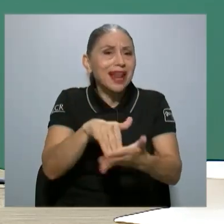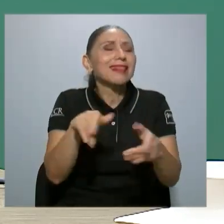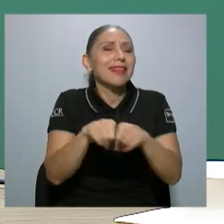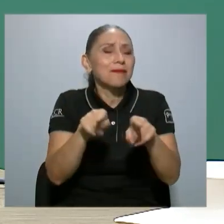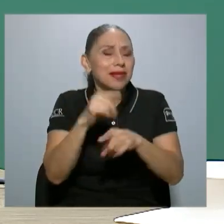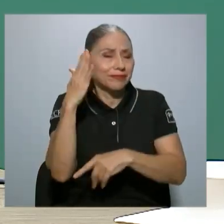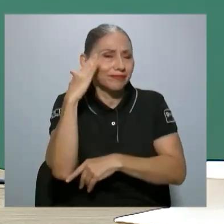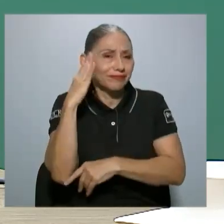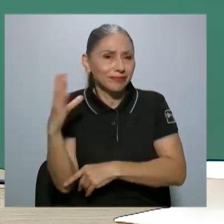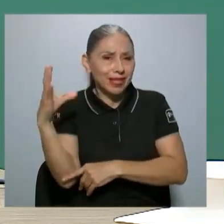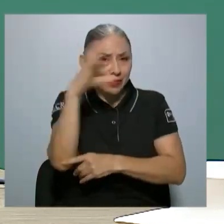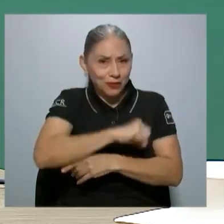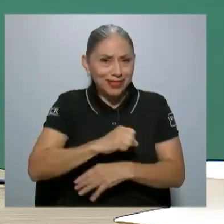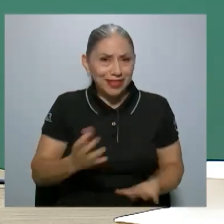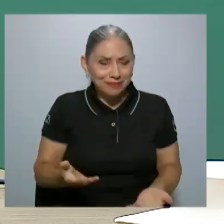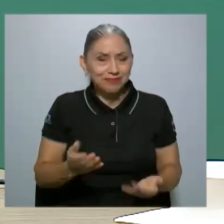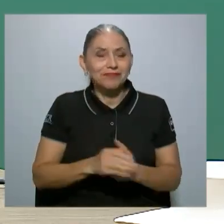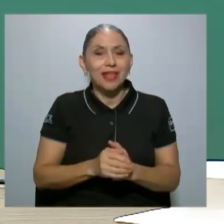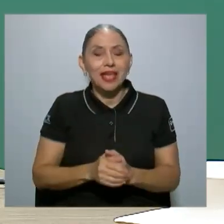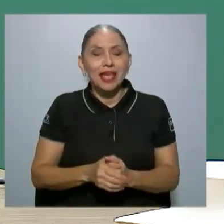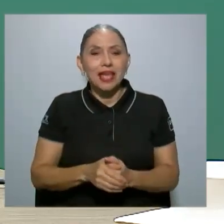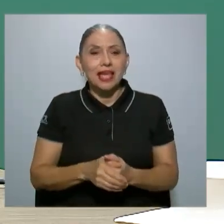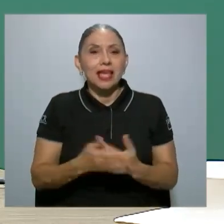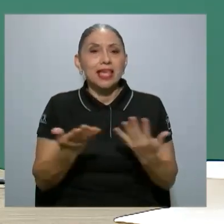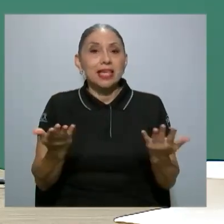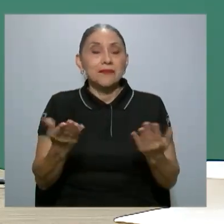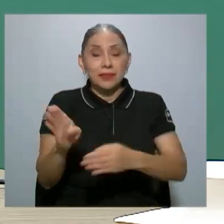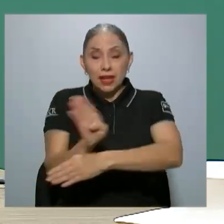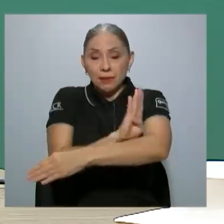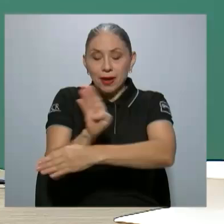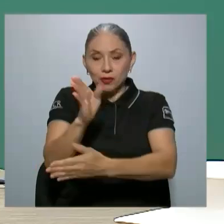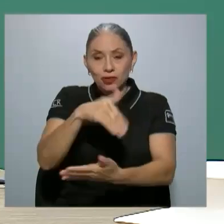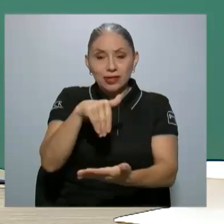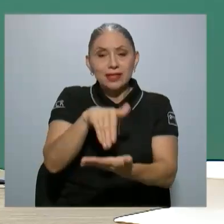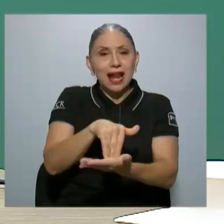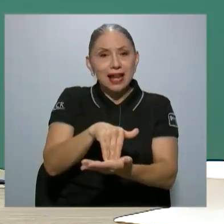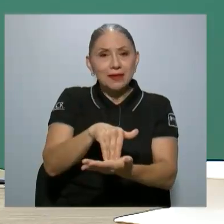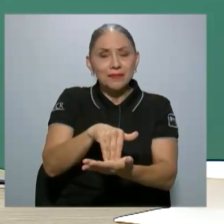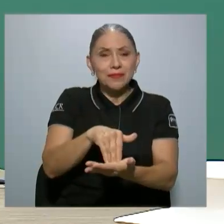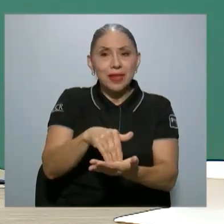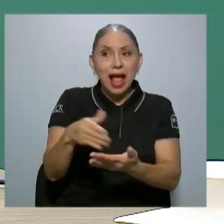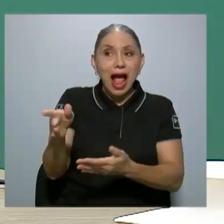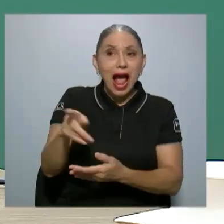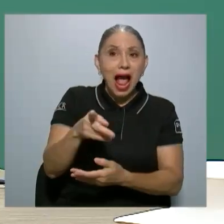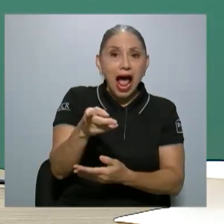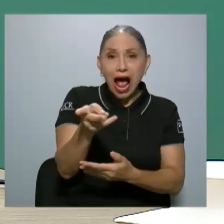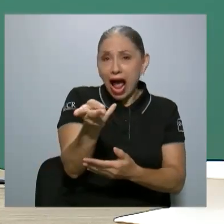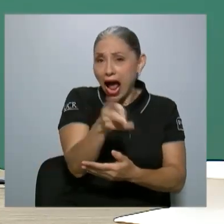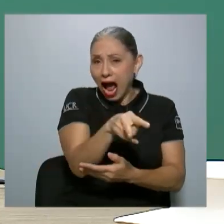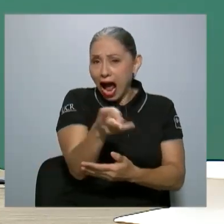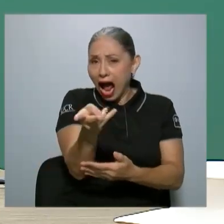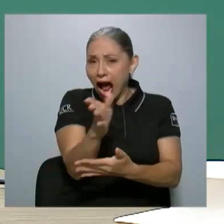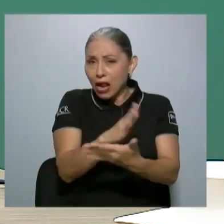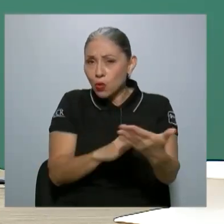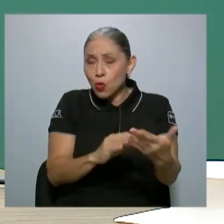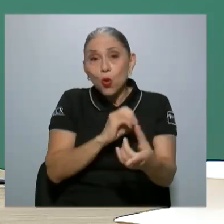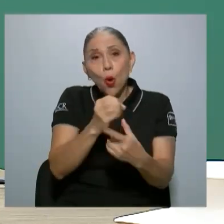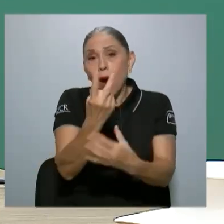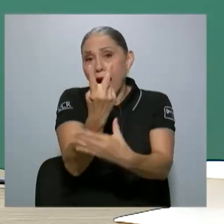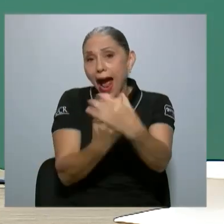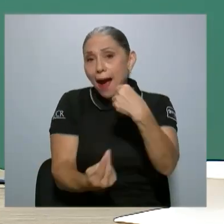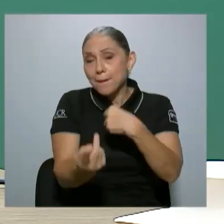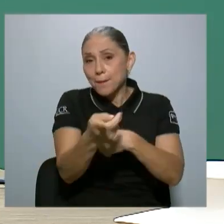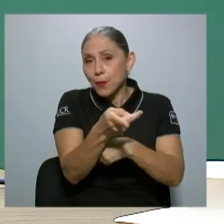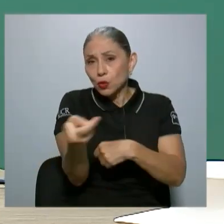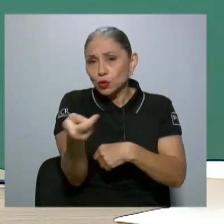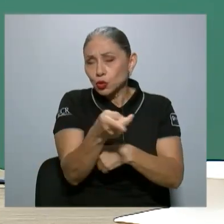que tuvo. Y el Banco Central, a alguno de ellos o a ambos, los envió, si